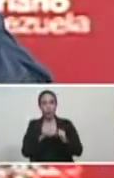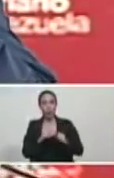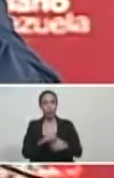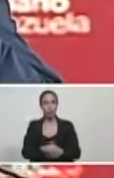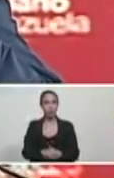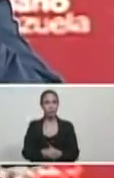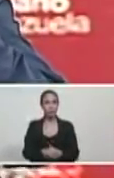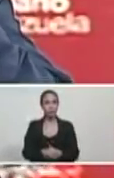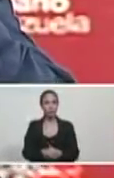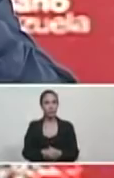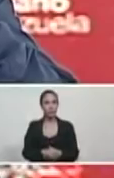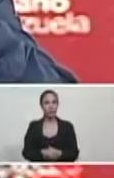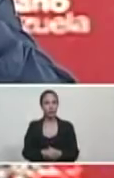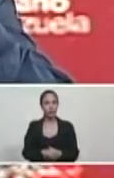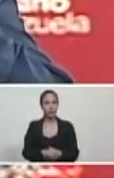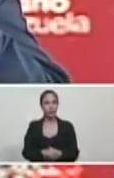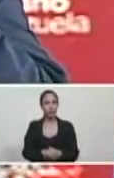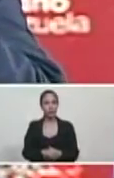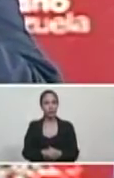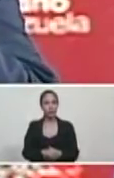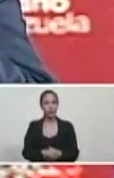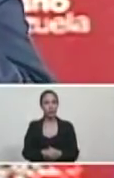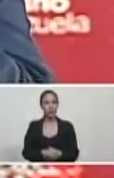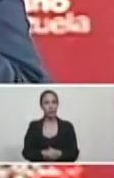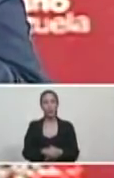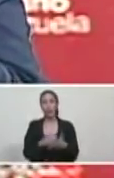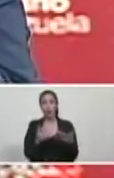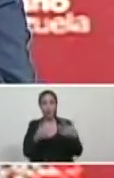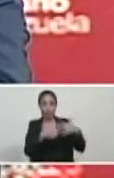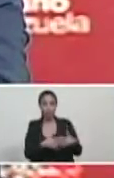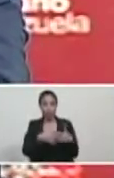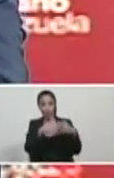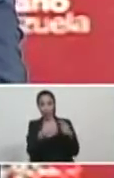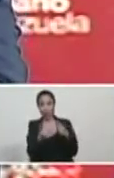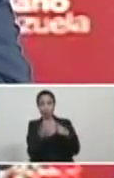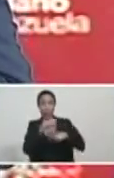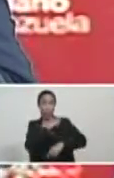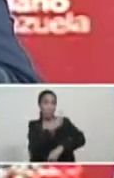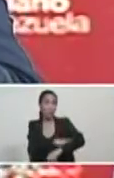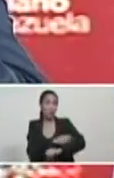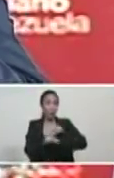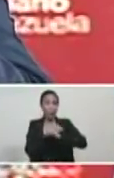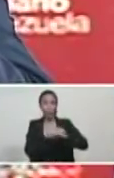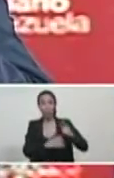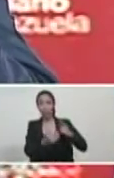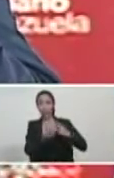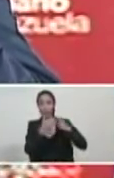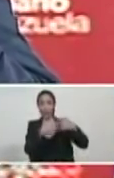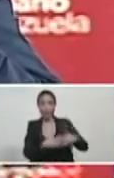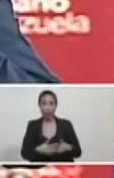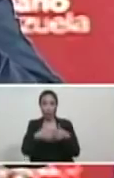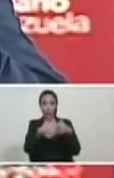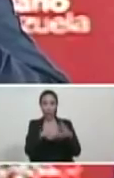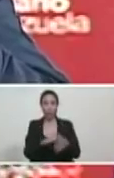a nada menos y nada más que el imperio más poderoso que haya conocido sobre la faz de la tierra. Hay